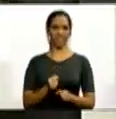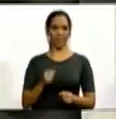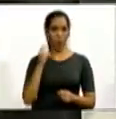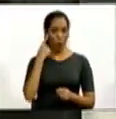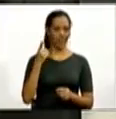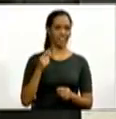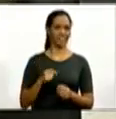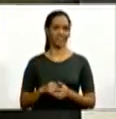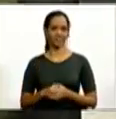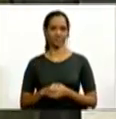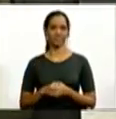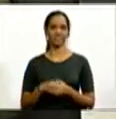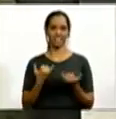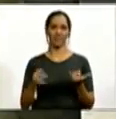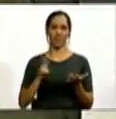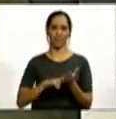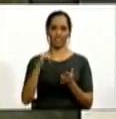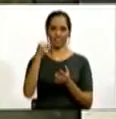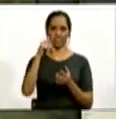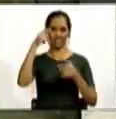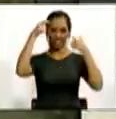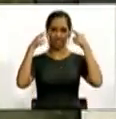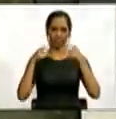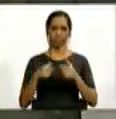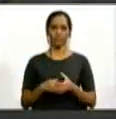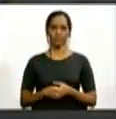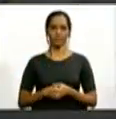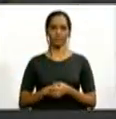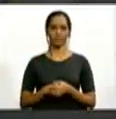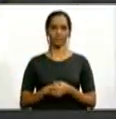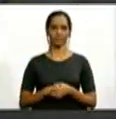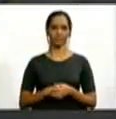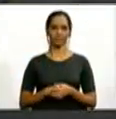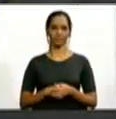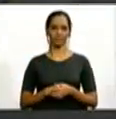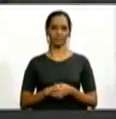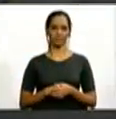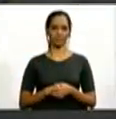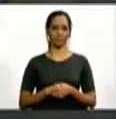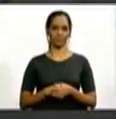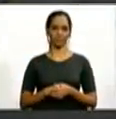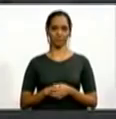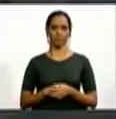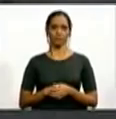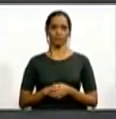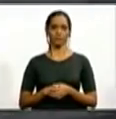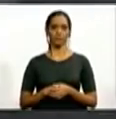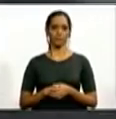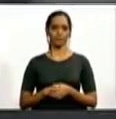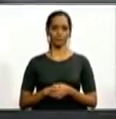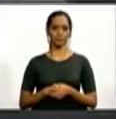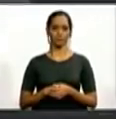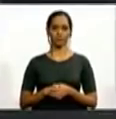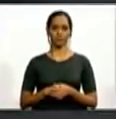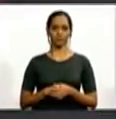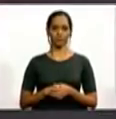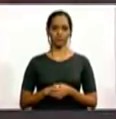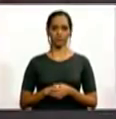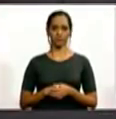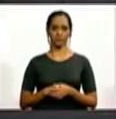Oye, y ya regresamos a la ciudad de Charla, que te lo digo. Saludos a Ceniciento. Ah, ahorita hablamos de Ceniciento.